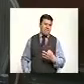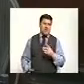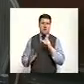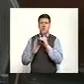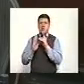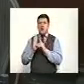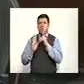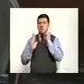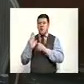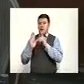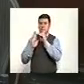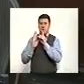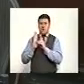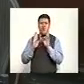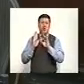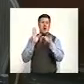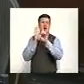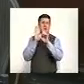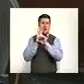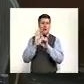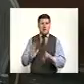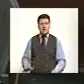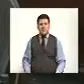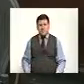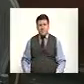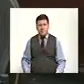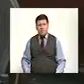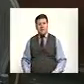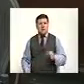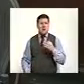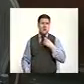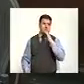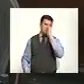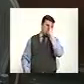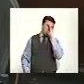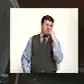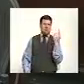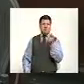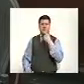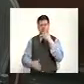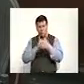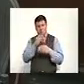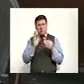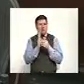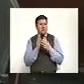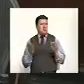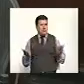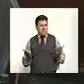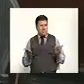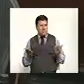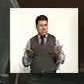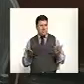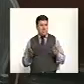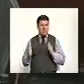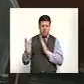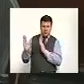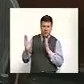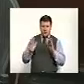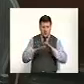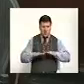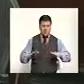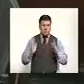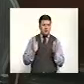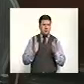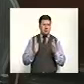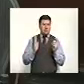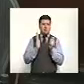decretos o leyes? Siempre dudamos los escépticos de este proceso de la transitoriedad de las zonas